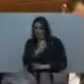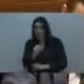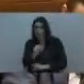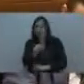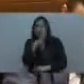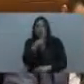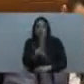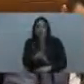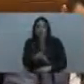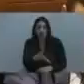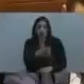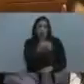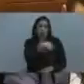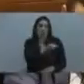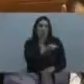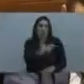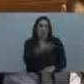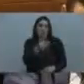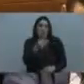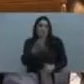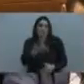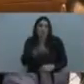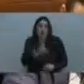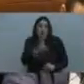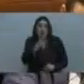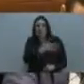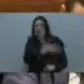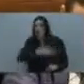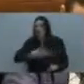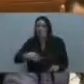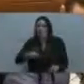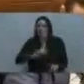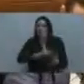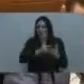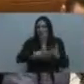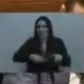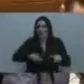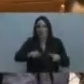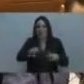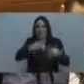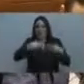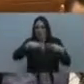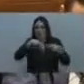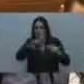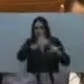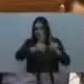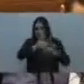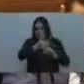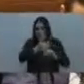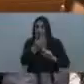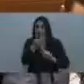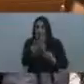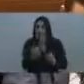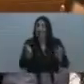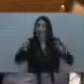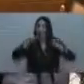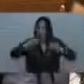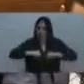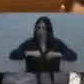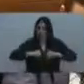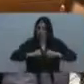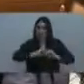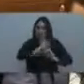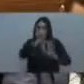no les importa, porque ya no quieren que se finalice ese plan de vías. Y les importa muy poco que ese acuerdo incluya recuperar